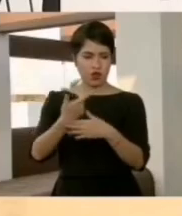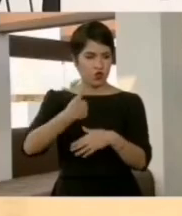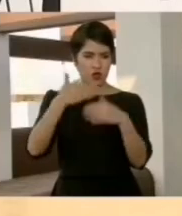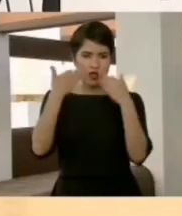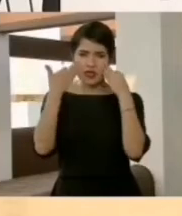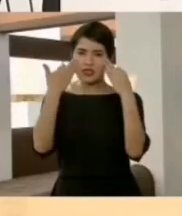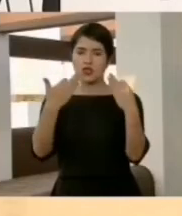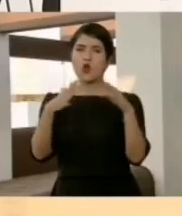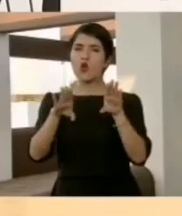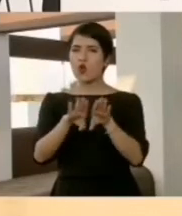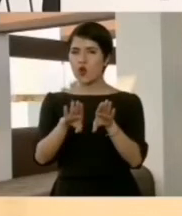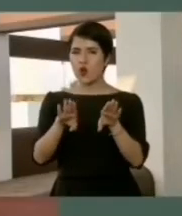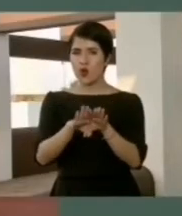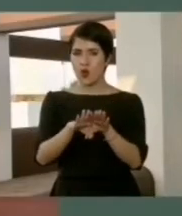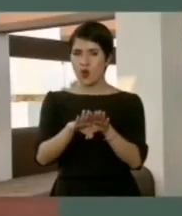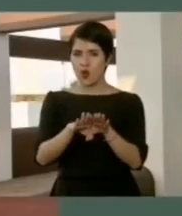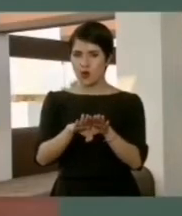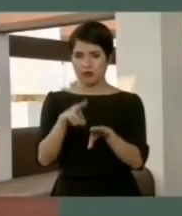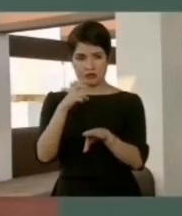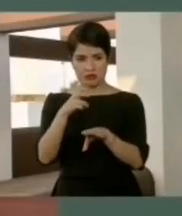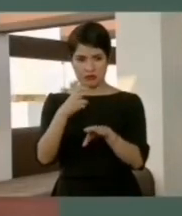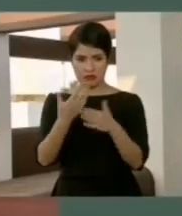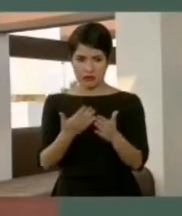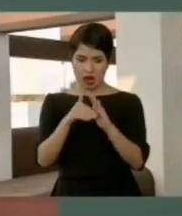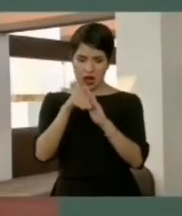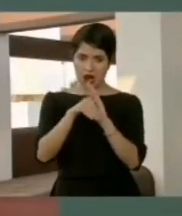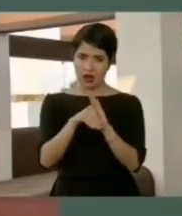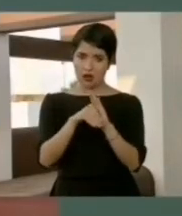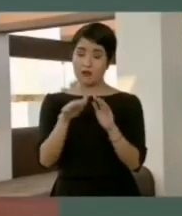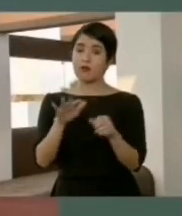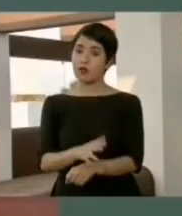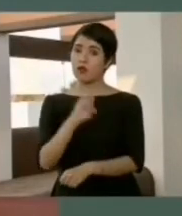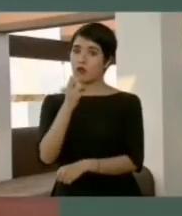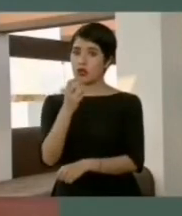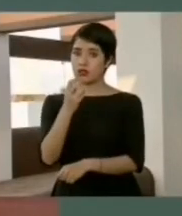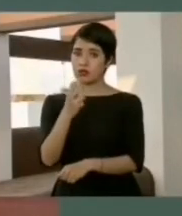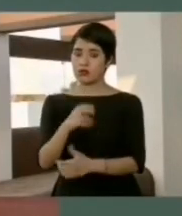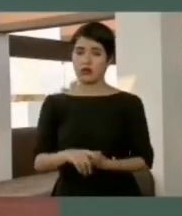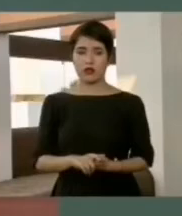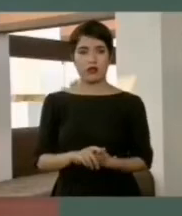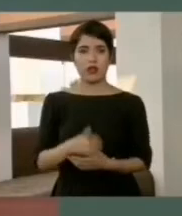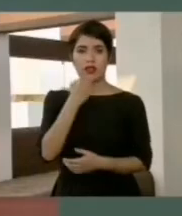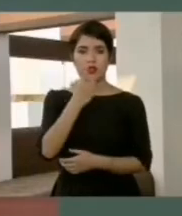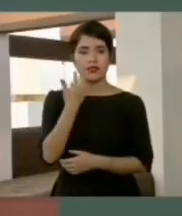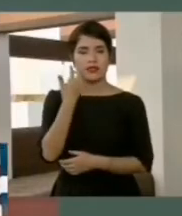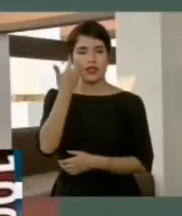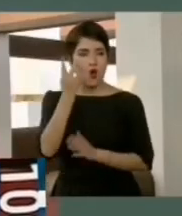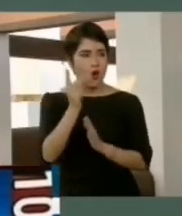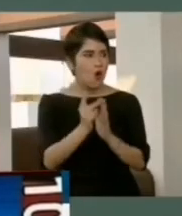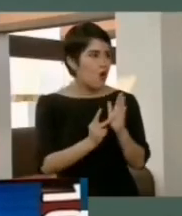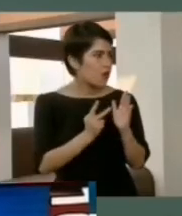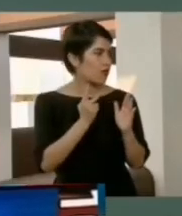doloroso naufragio de nuestra marina mercante. Por eso, quiero reiterar nuevamente mi agradecimiento por